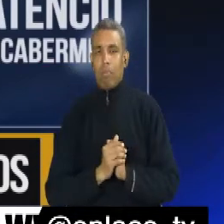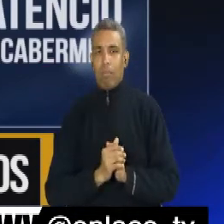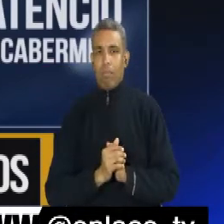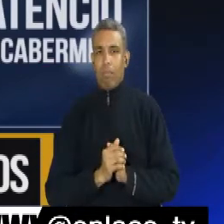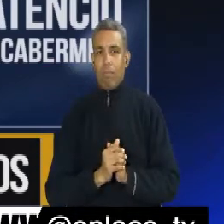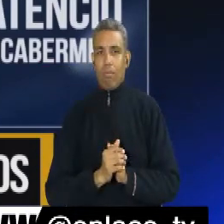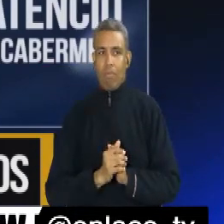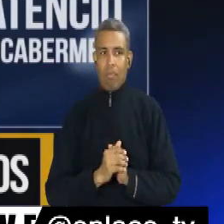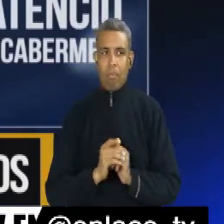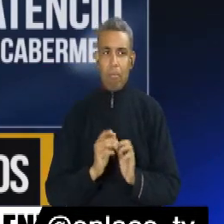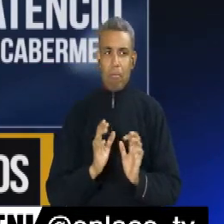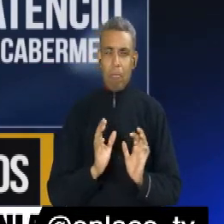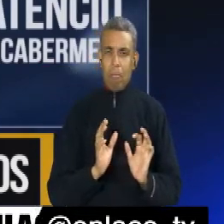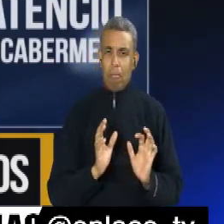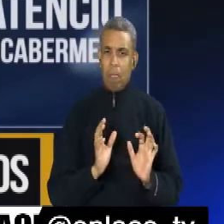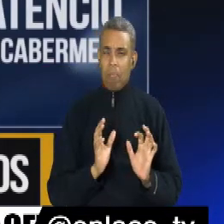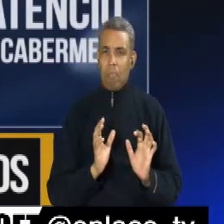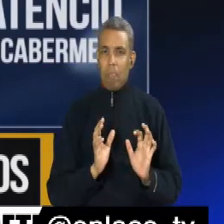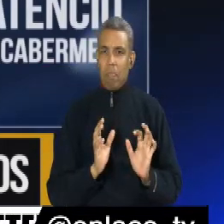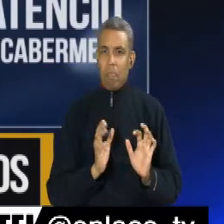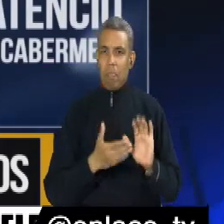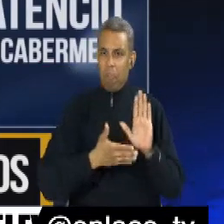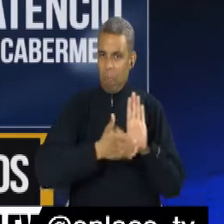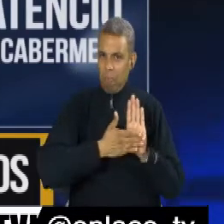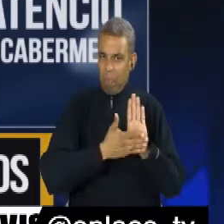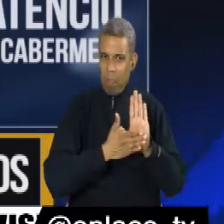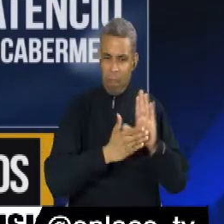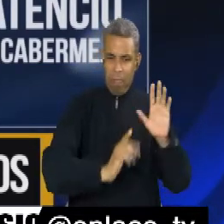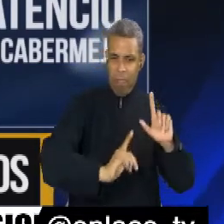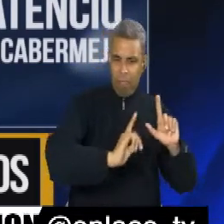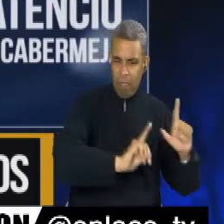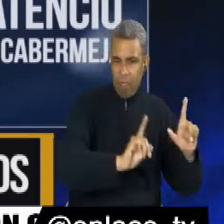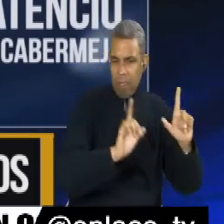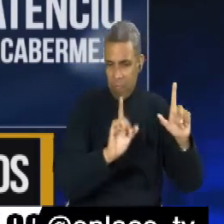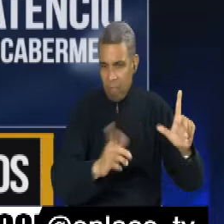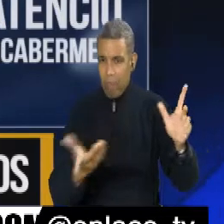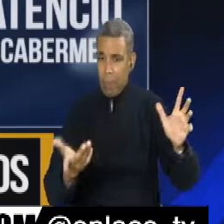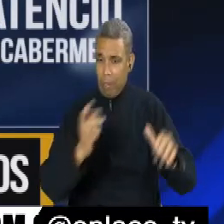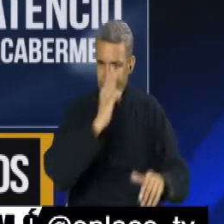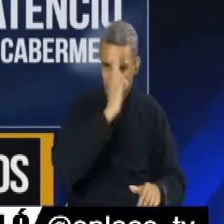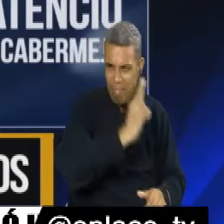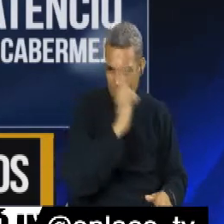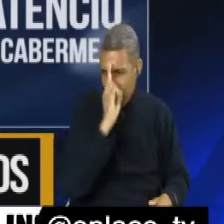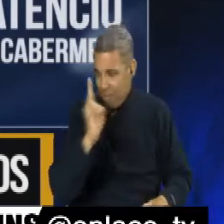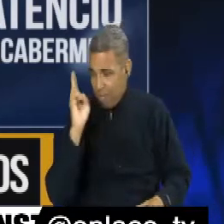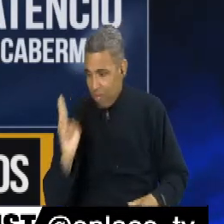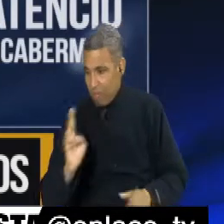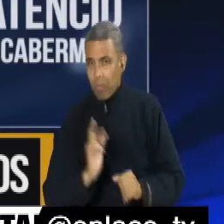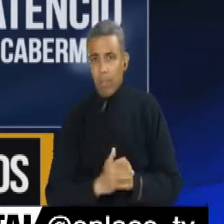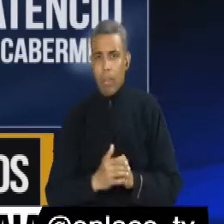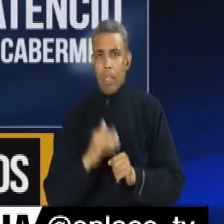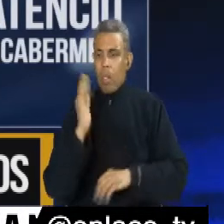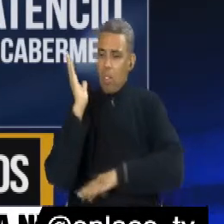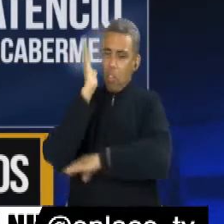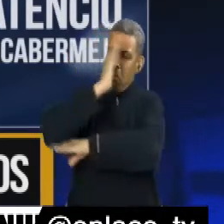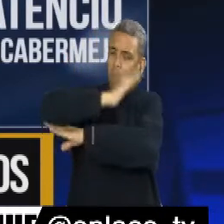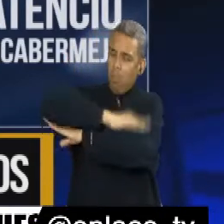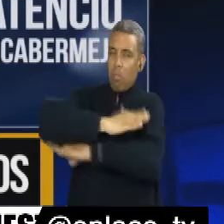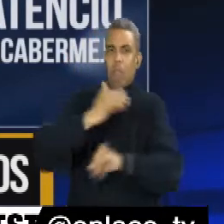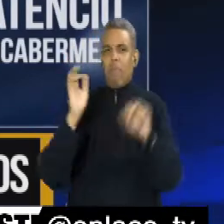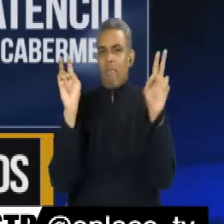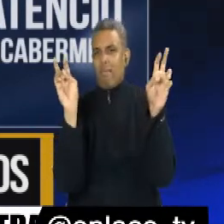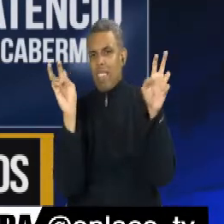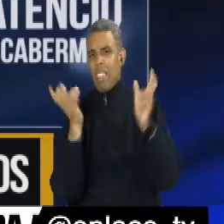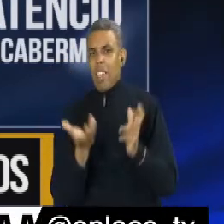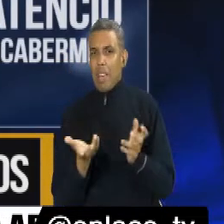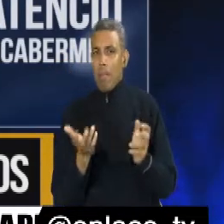reconocimiento, pasando una tarde agradable y hablando el tema en materia de